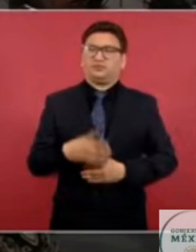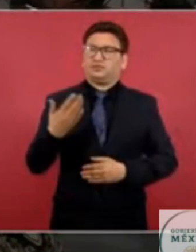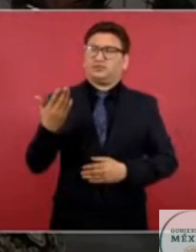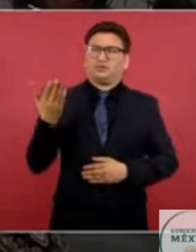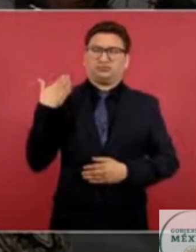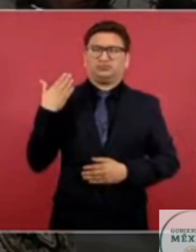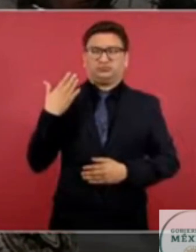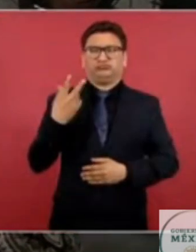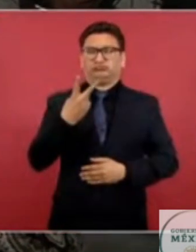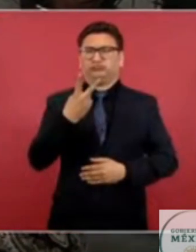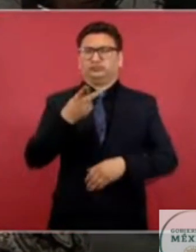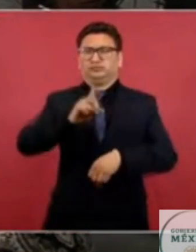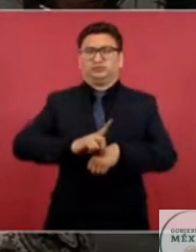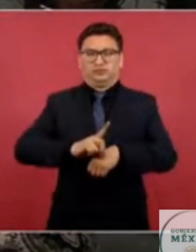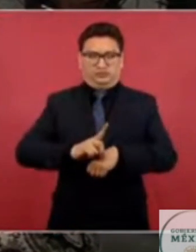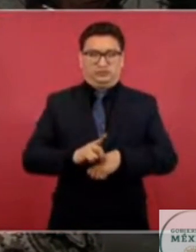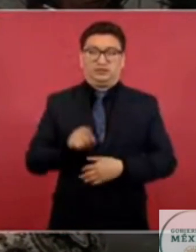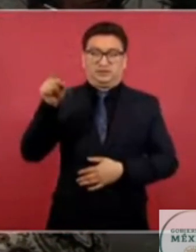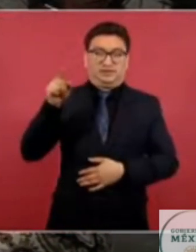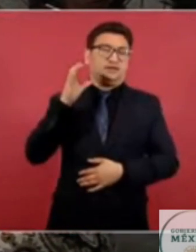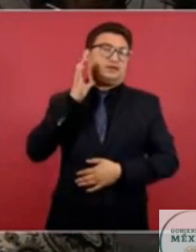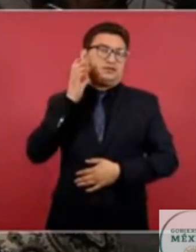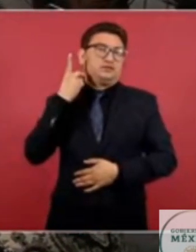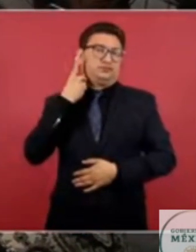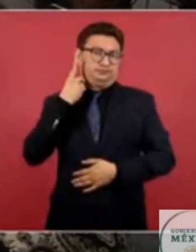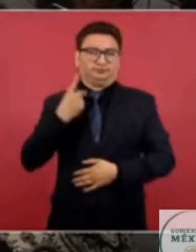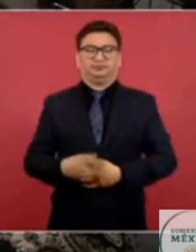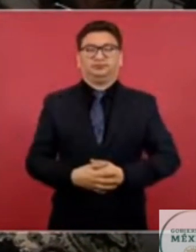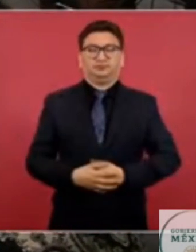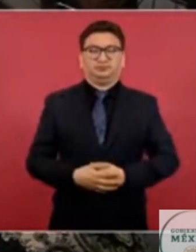2 días, en la Cámara de Diputados,